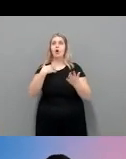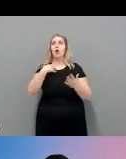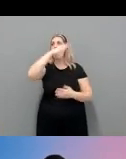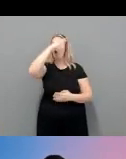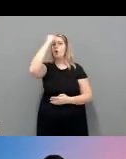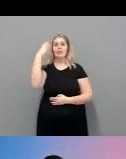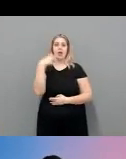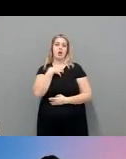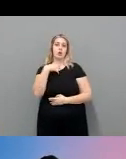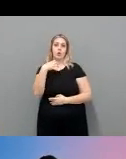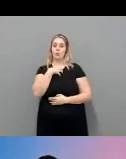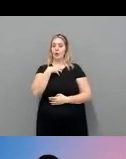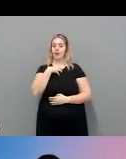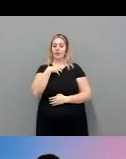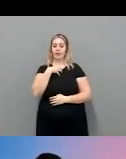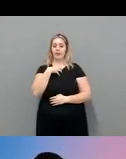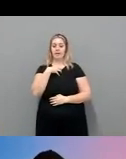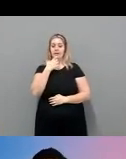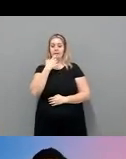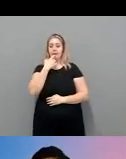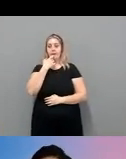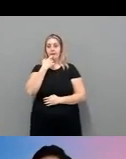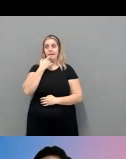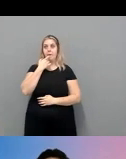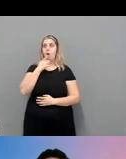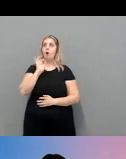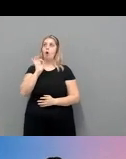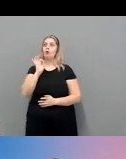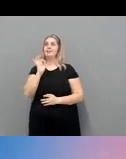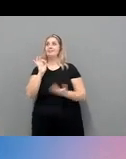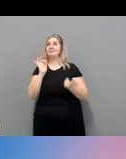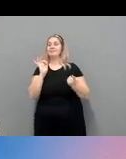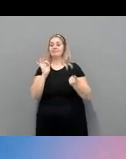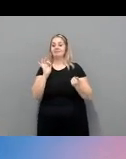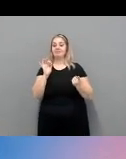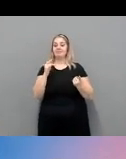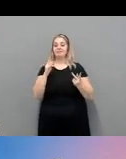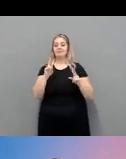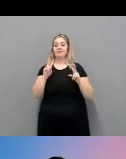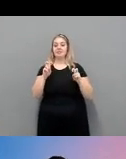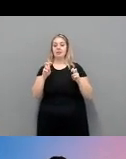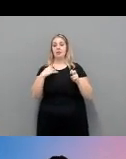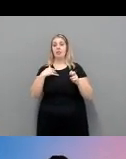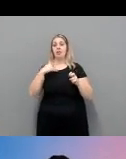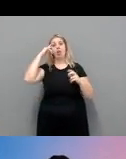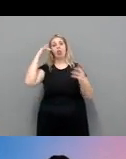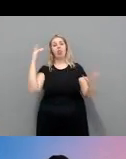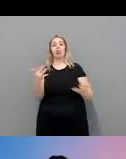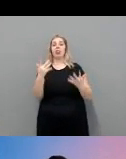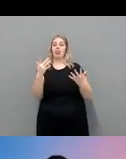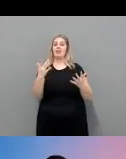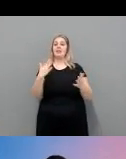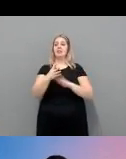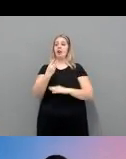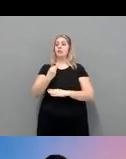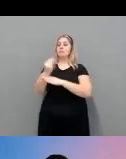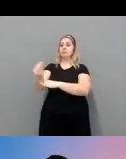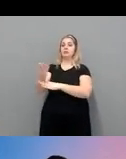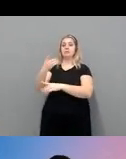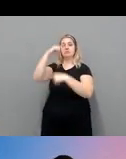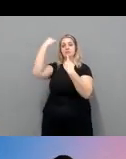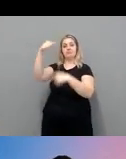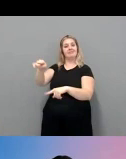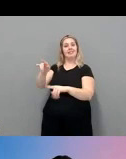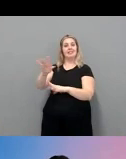no podemos pecar, en este caso de ilusos, la mera provisión de un SAC en sí mismo no